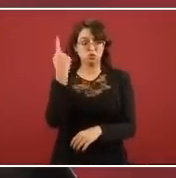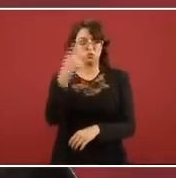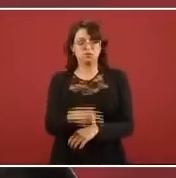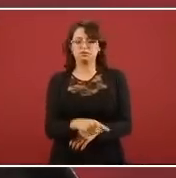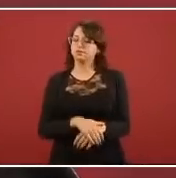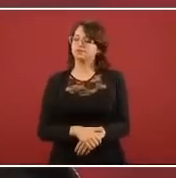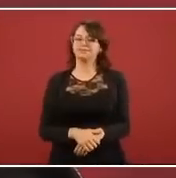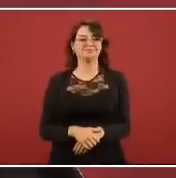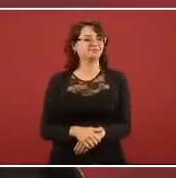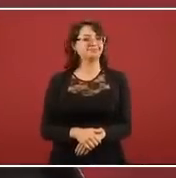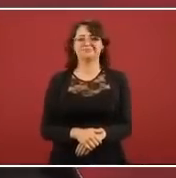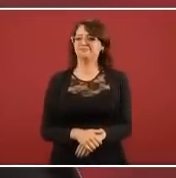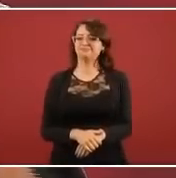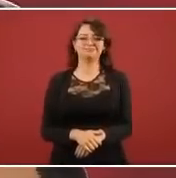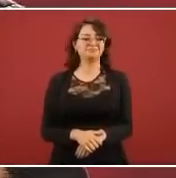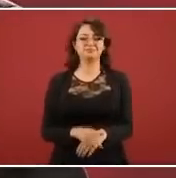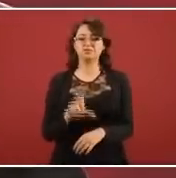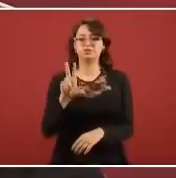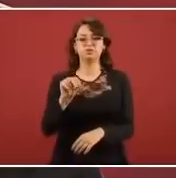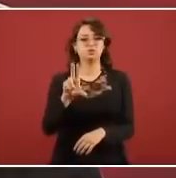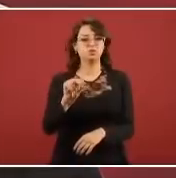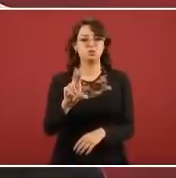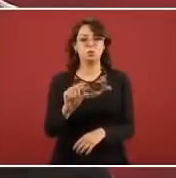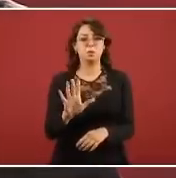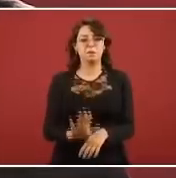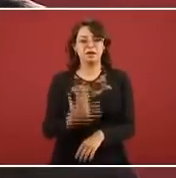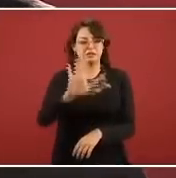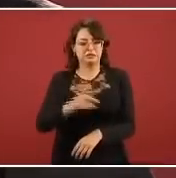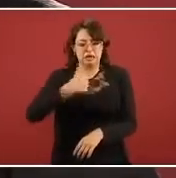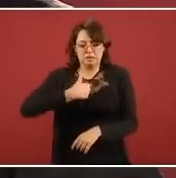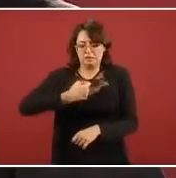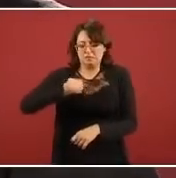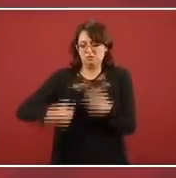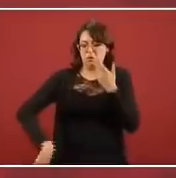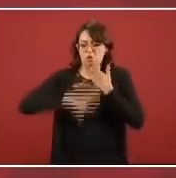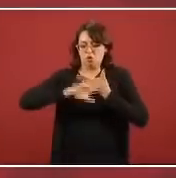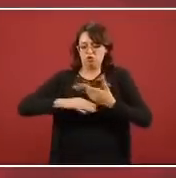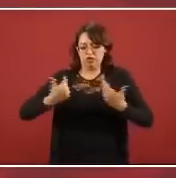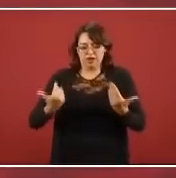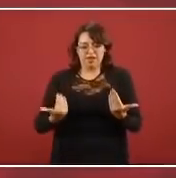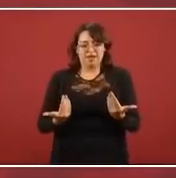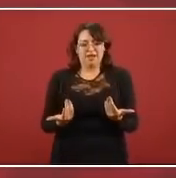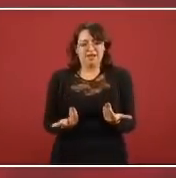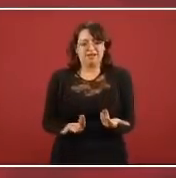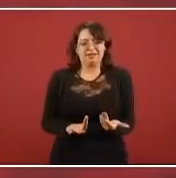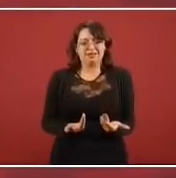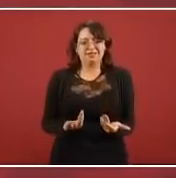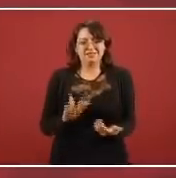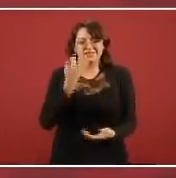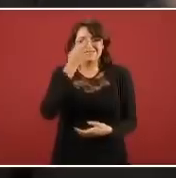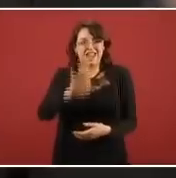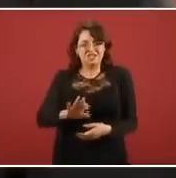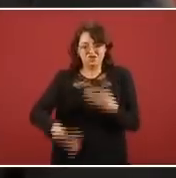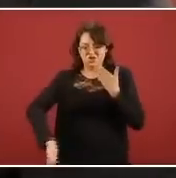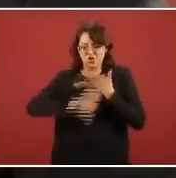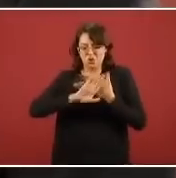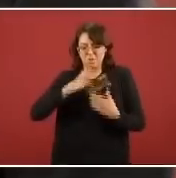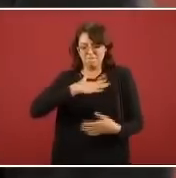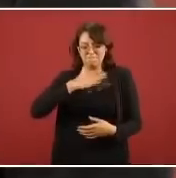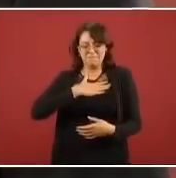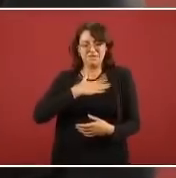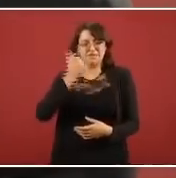no, sería negarnos a nosotros, es ir en contra de nuestros